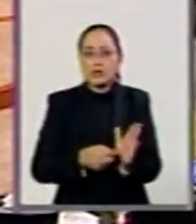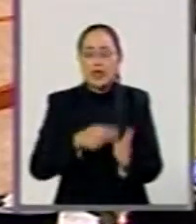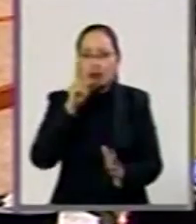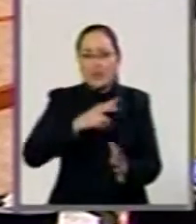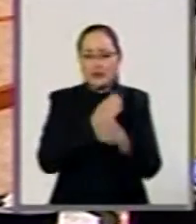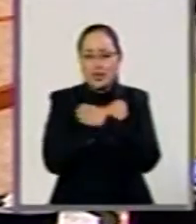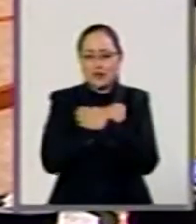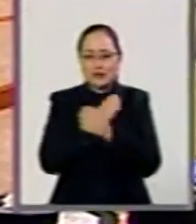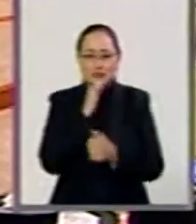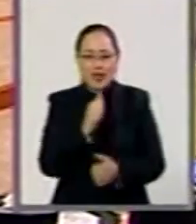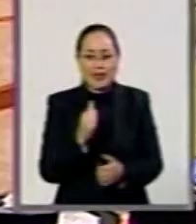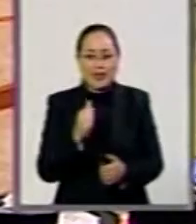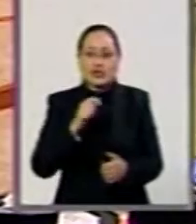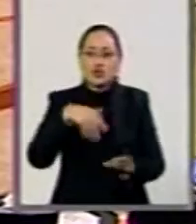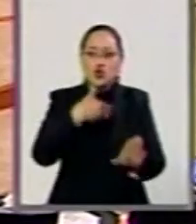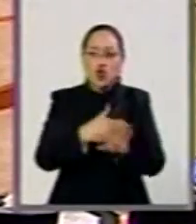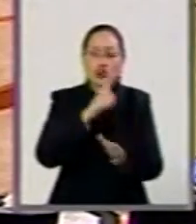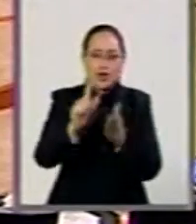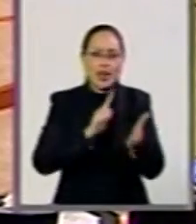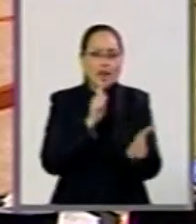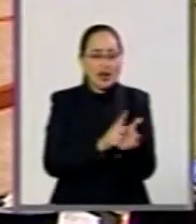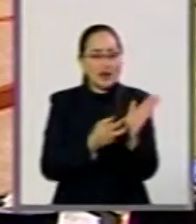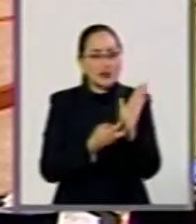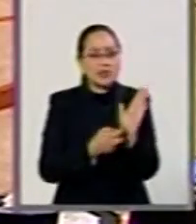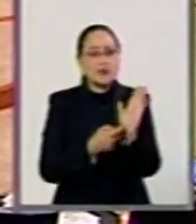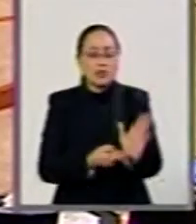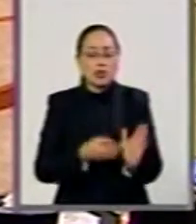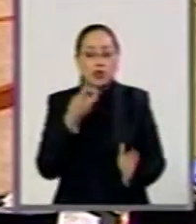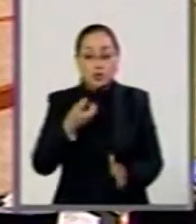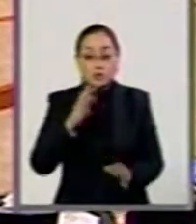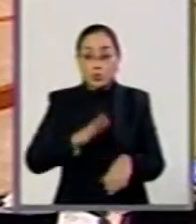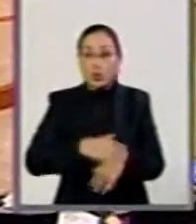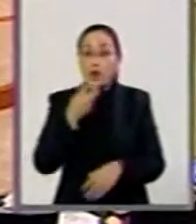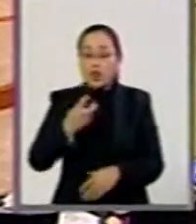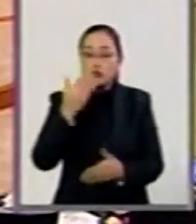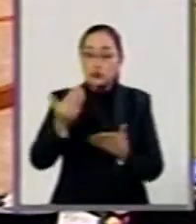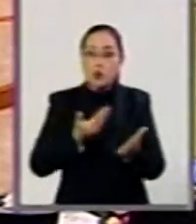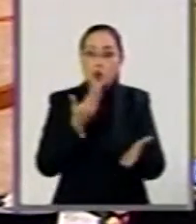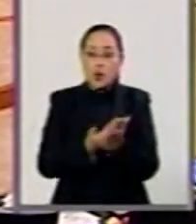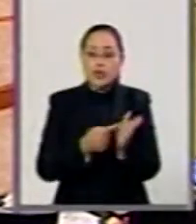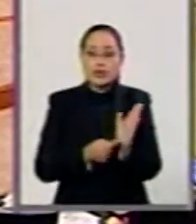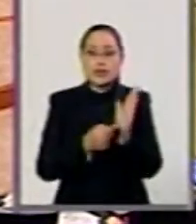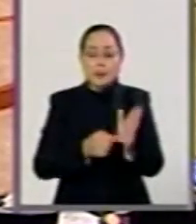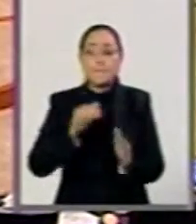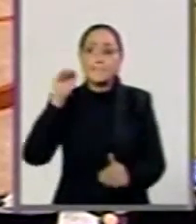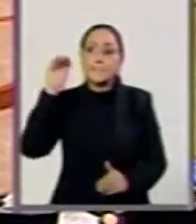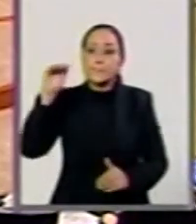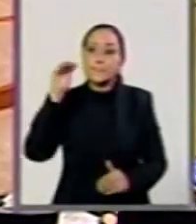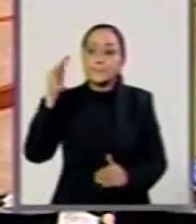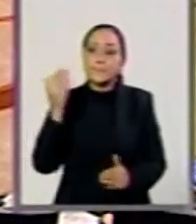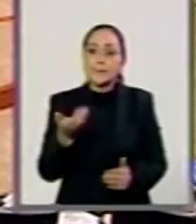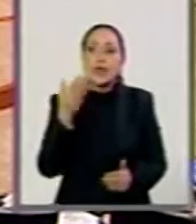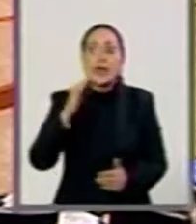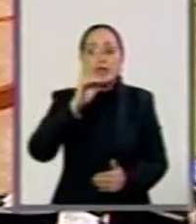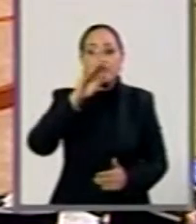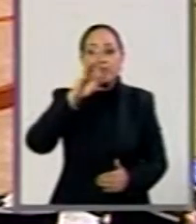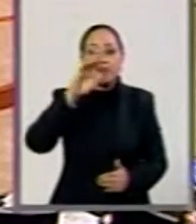violatorios a la ley. En ese sentido, la propuesta era solicitar al